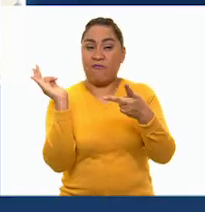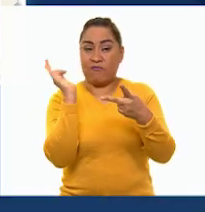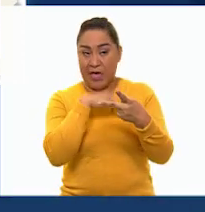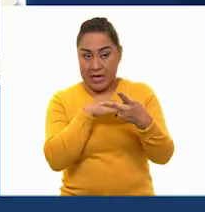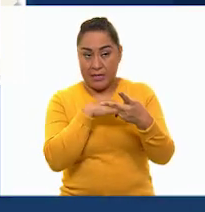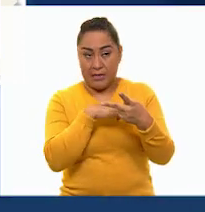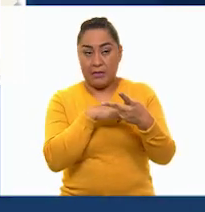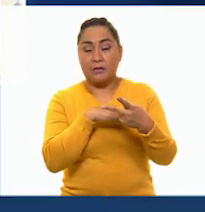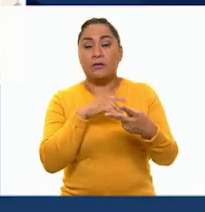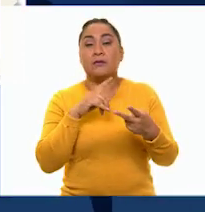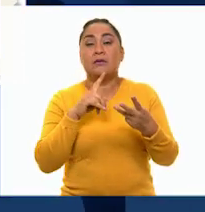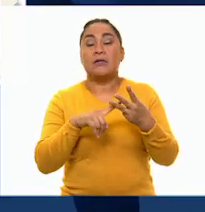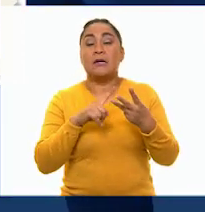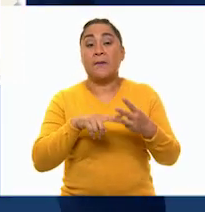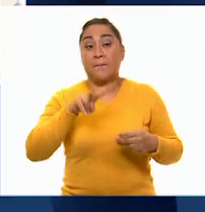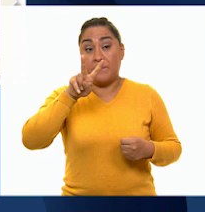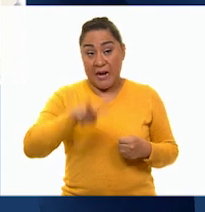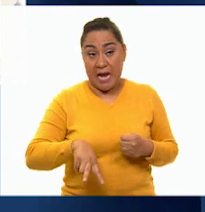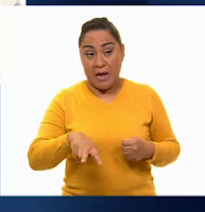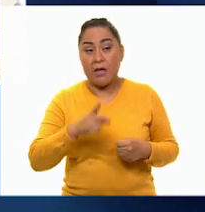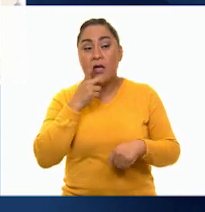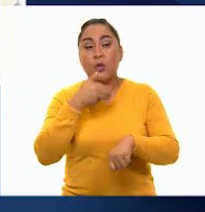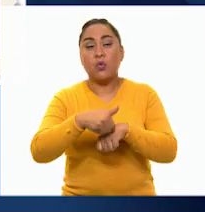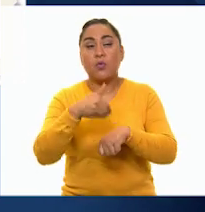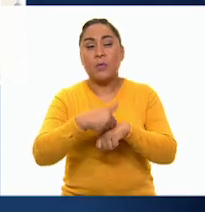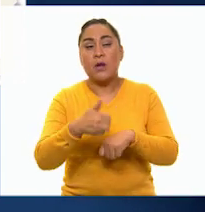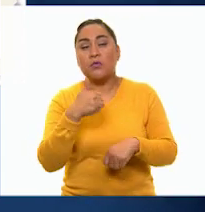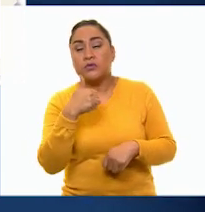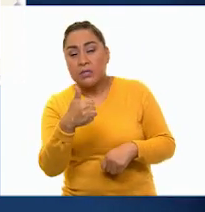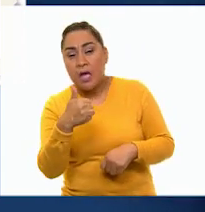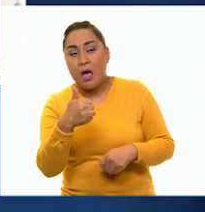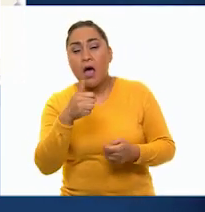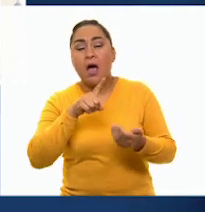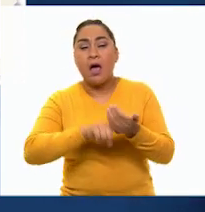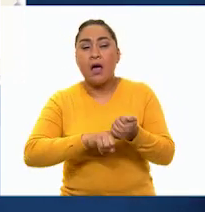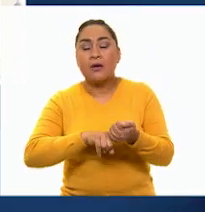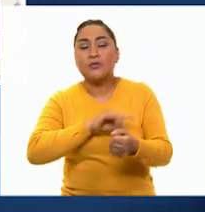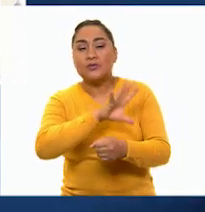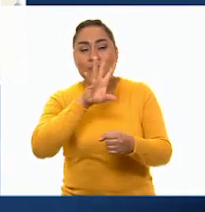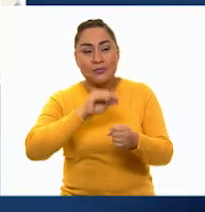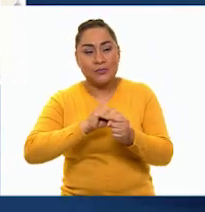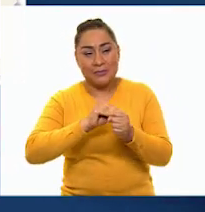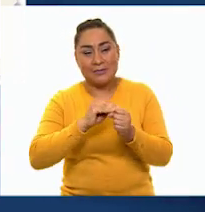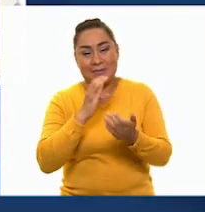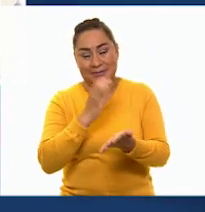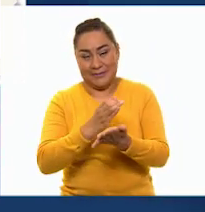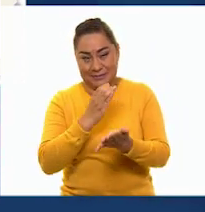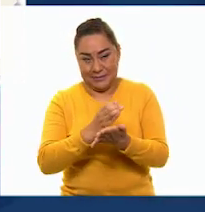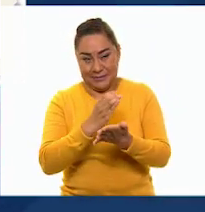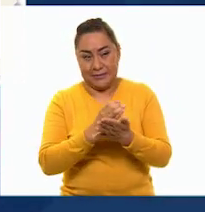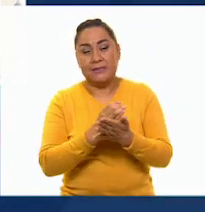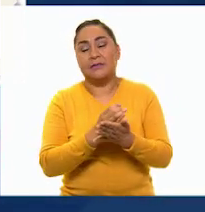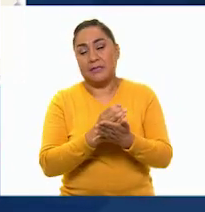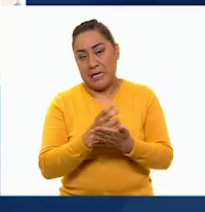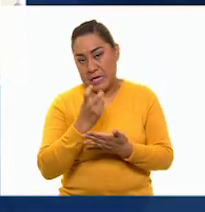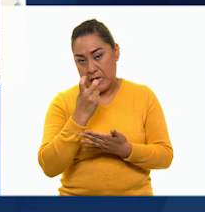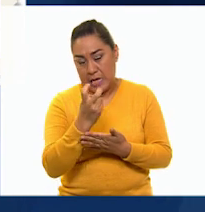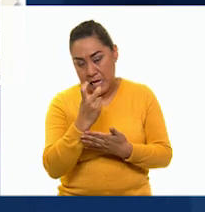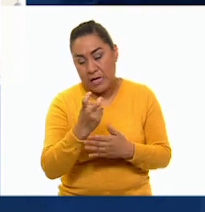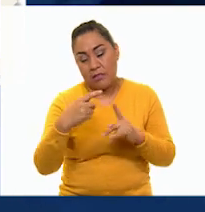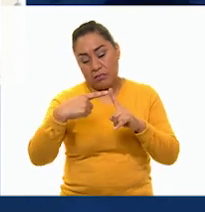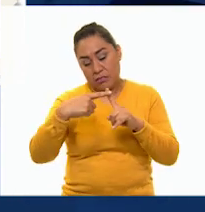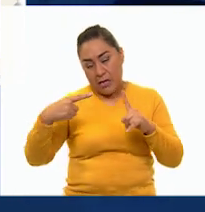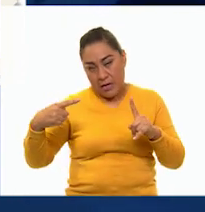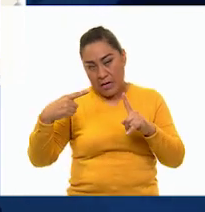primera afirmación, el número 6 representa el número total de libretas que hay en un paquete, lo que lo hace ser el divisor